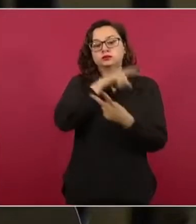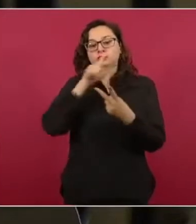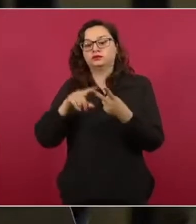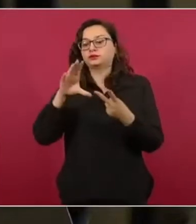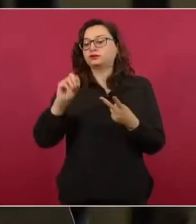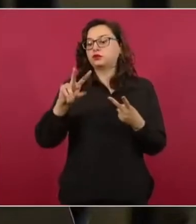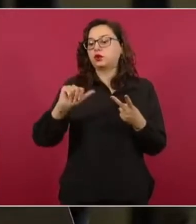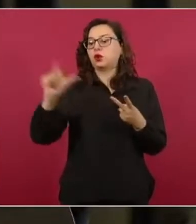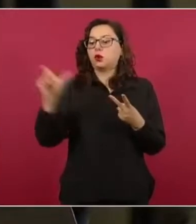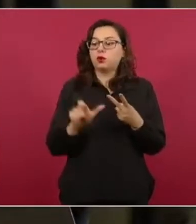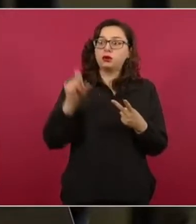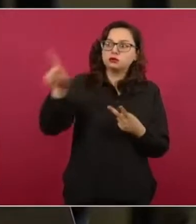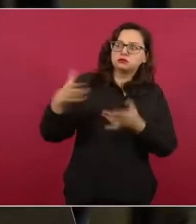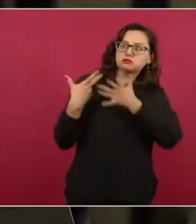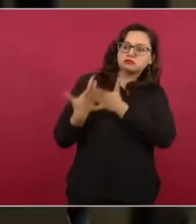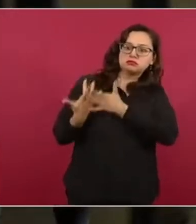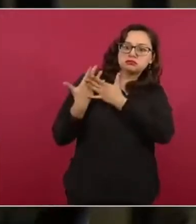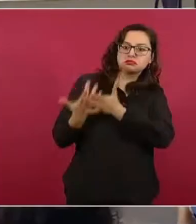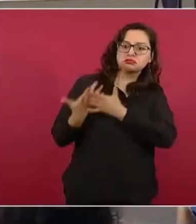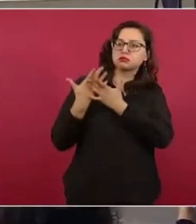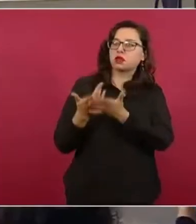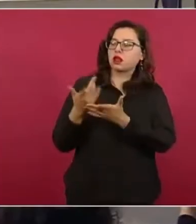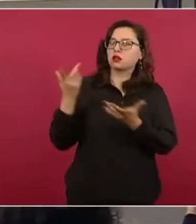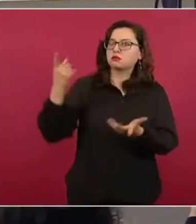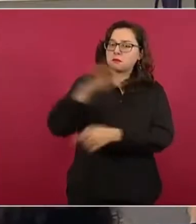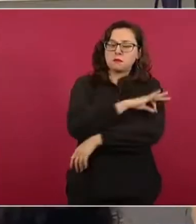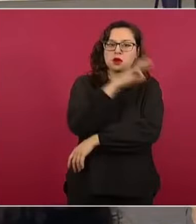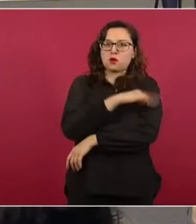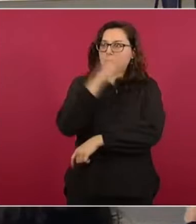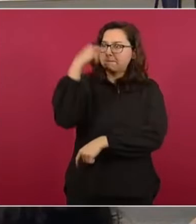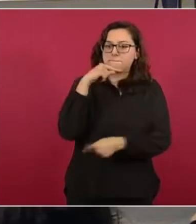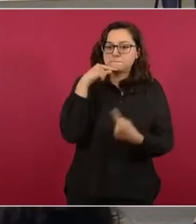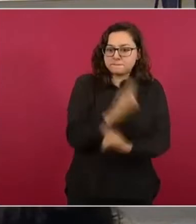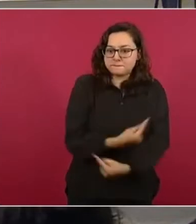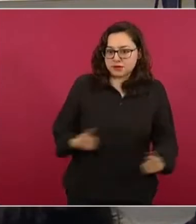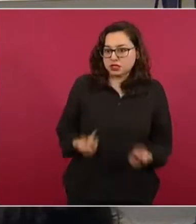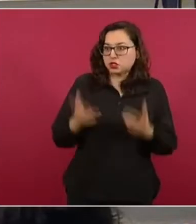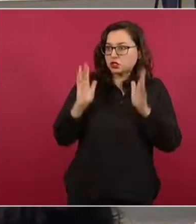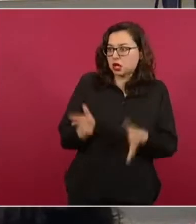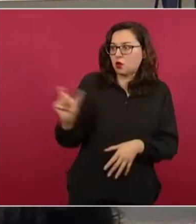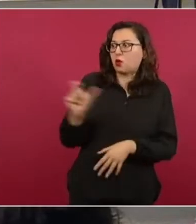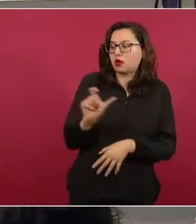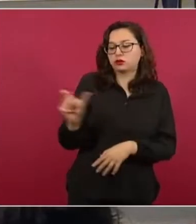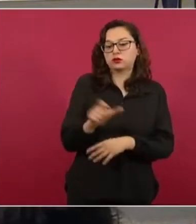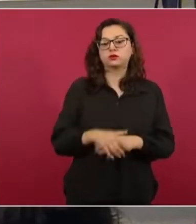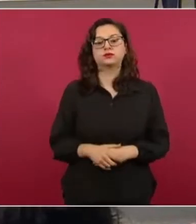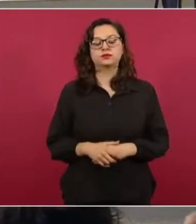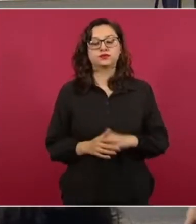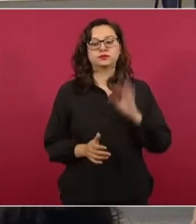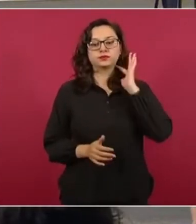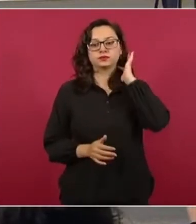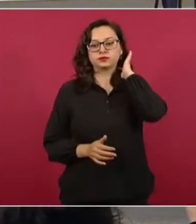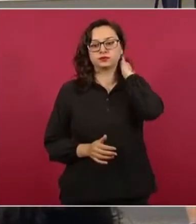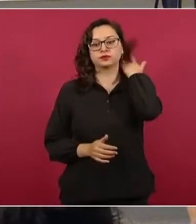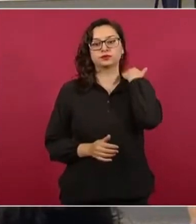que México había pedido que fueran pediátricas. Sí, son vacunas para niños,